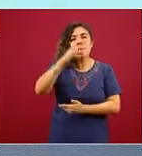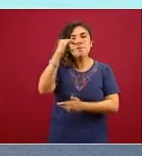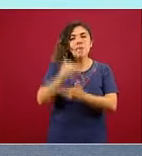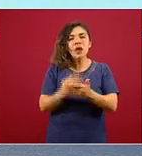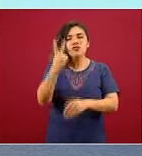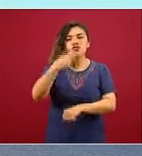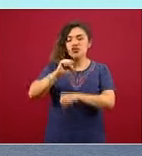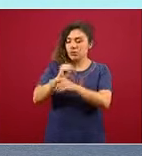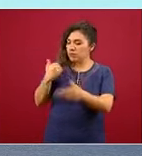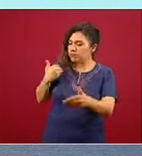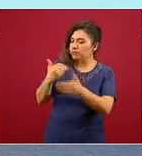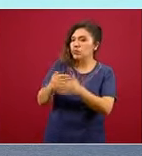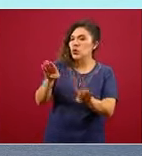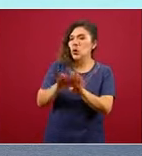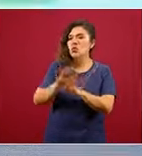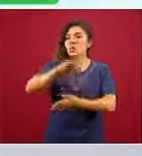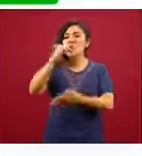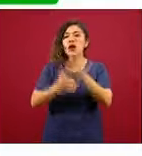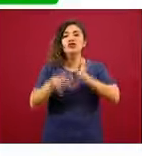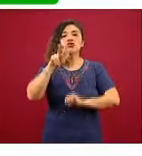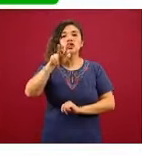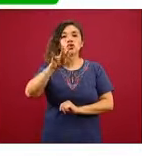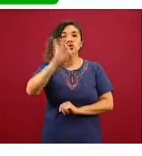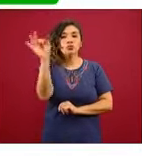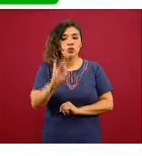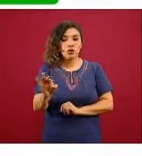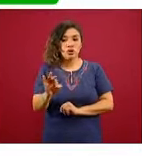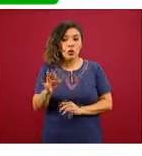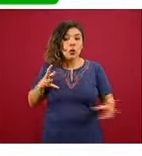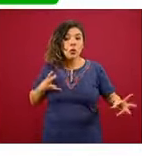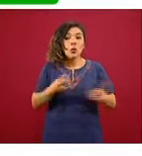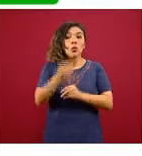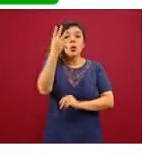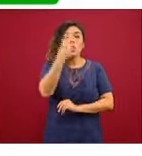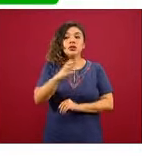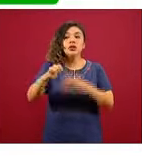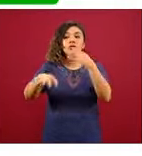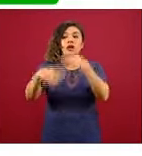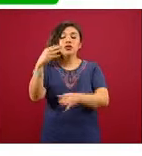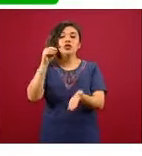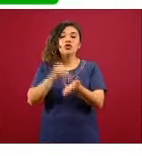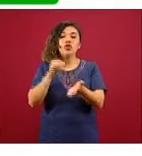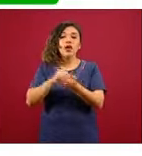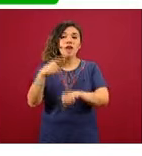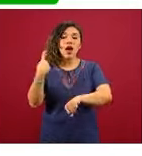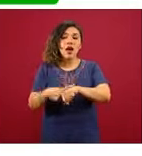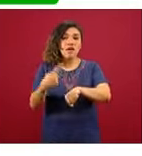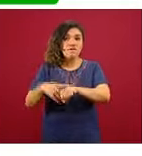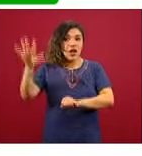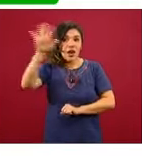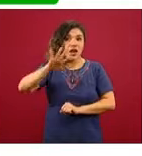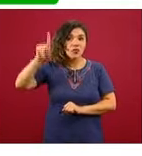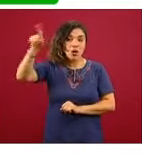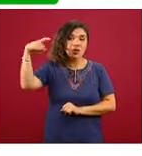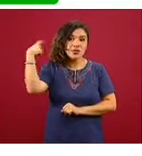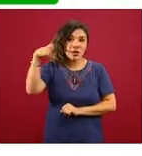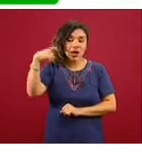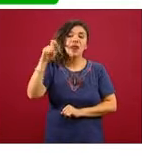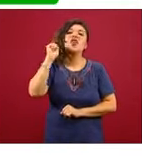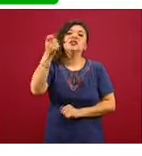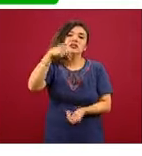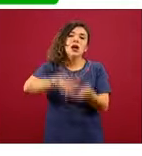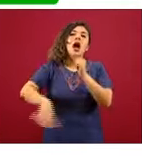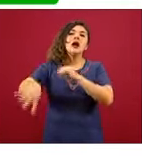2 semanas de menos 18%. Son 414 casos activos estimados que representan el 14% de